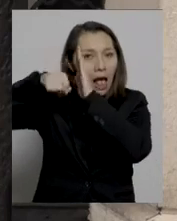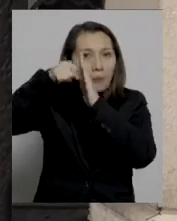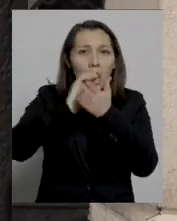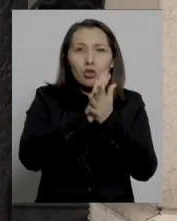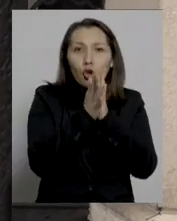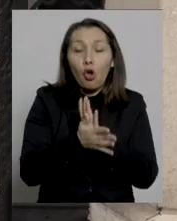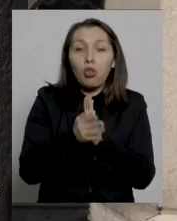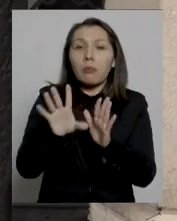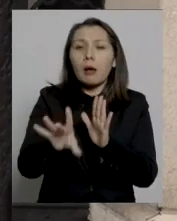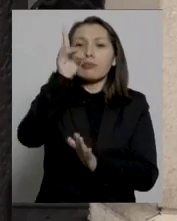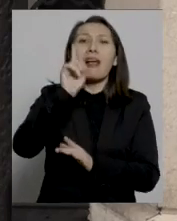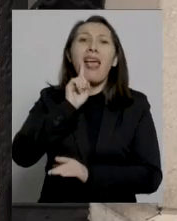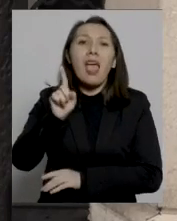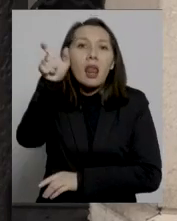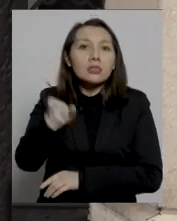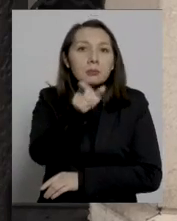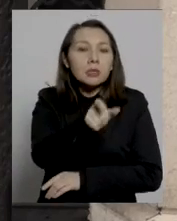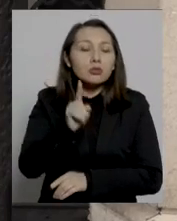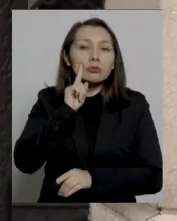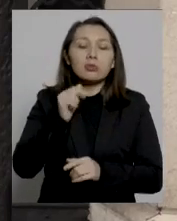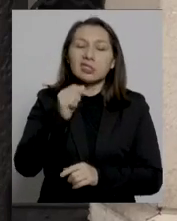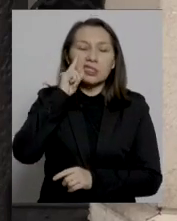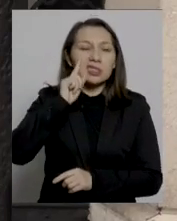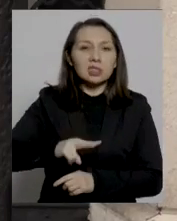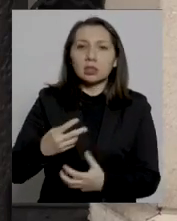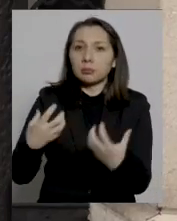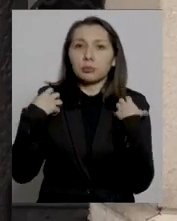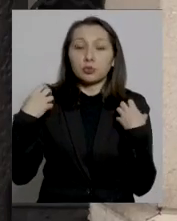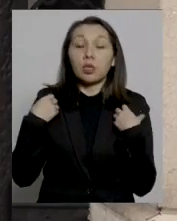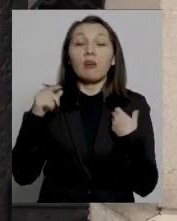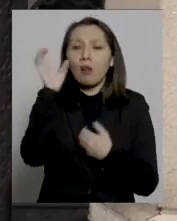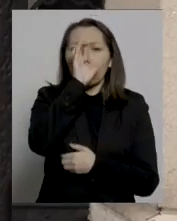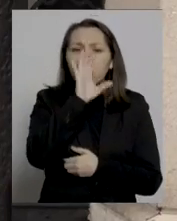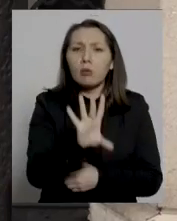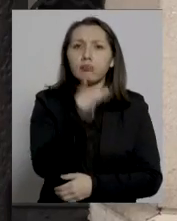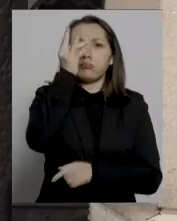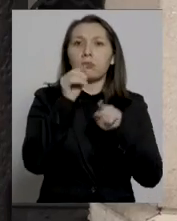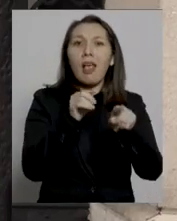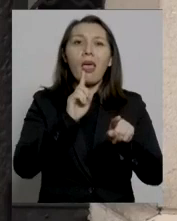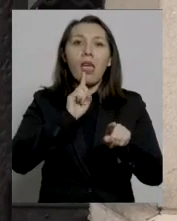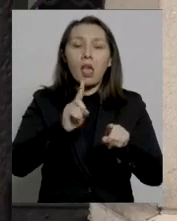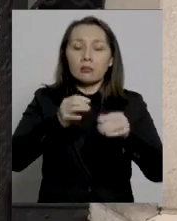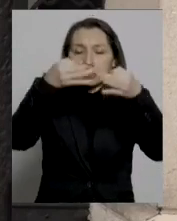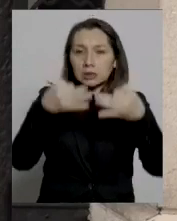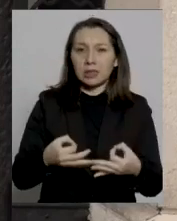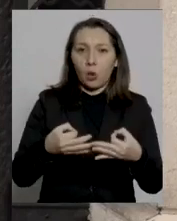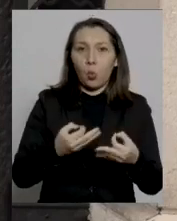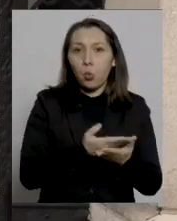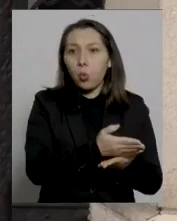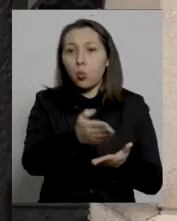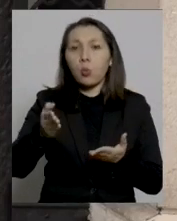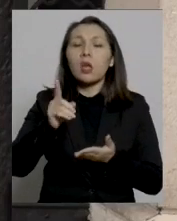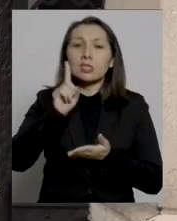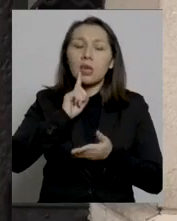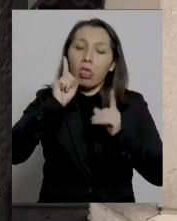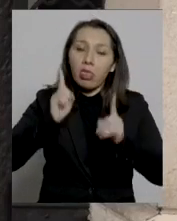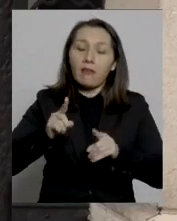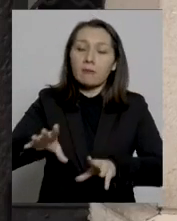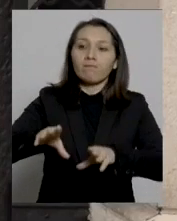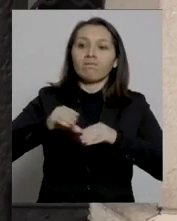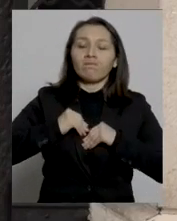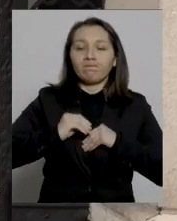poder identificar a esas personas, a esos irresponsables y poder asegurar que tengan que